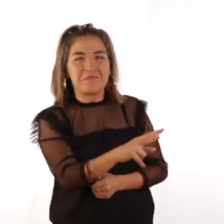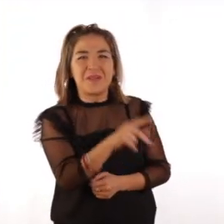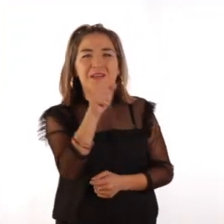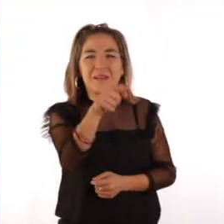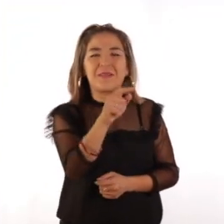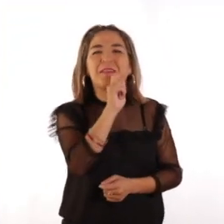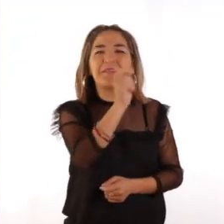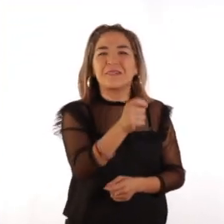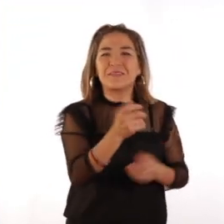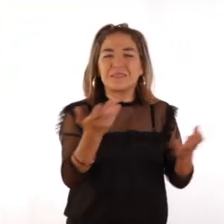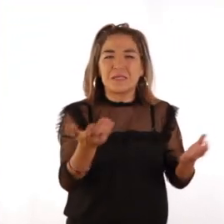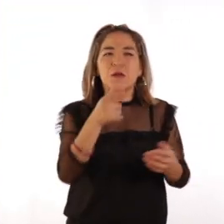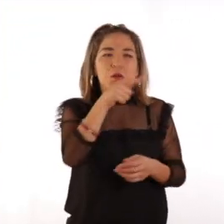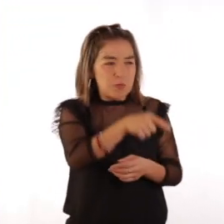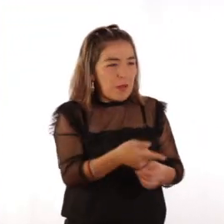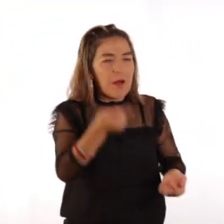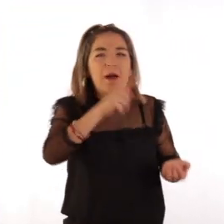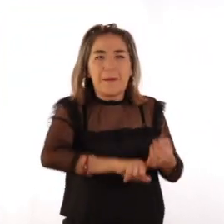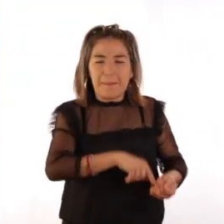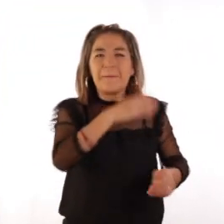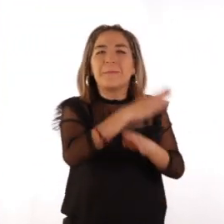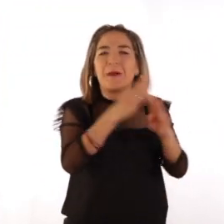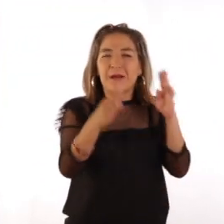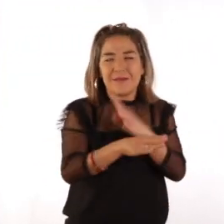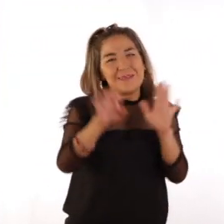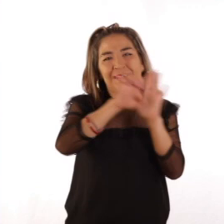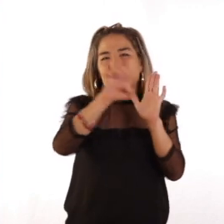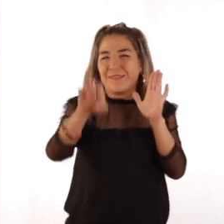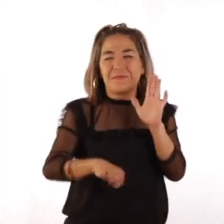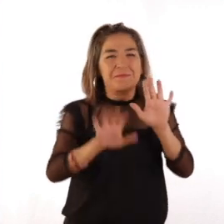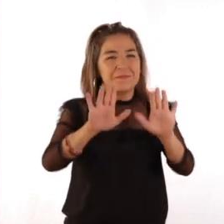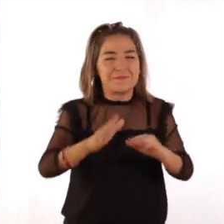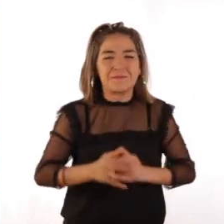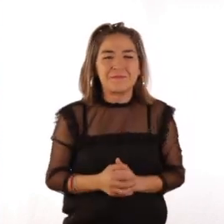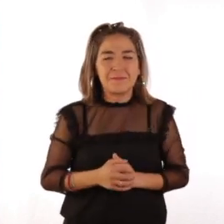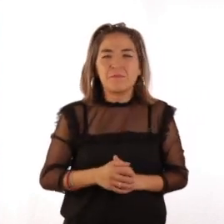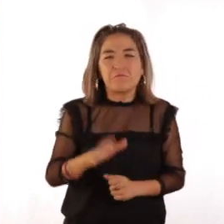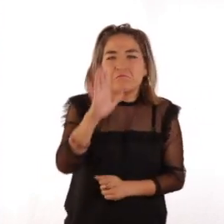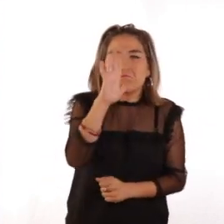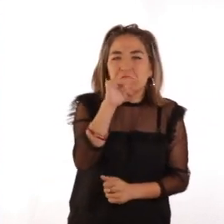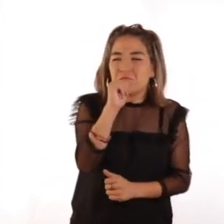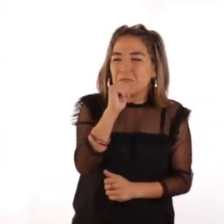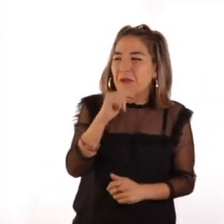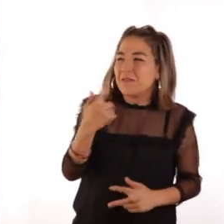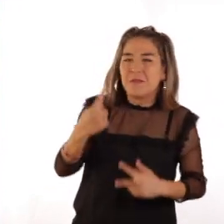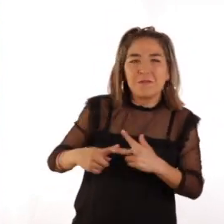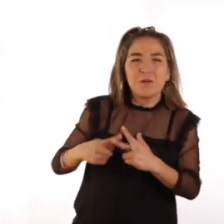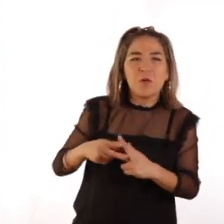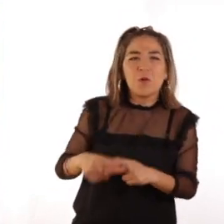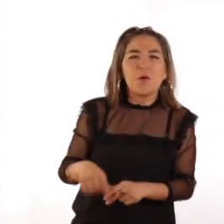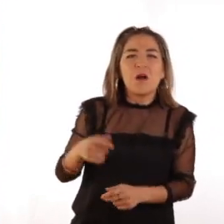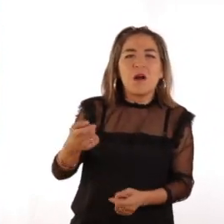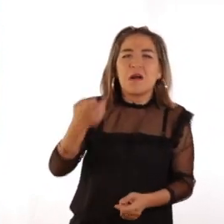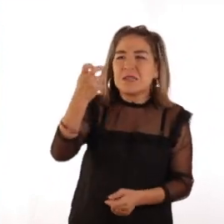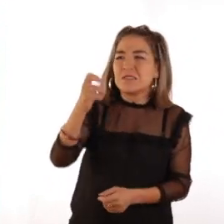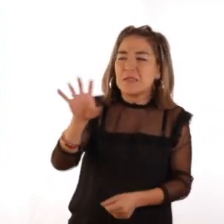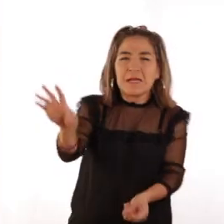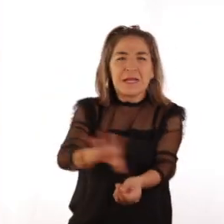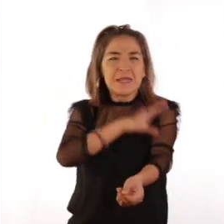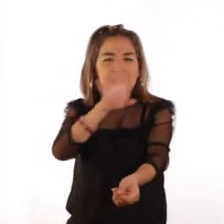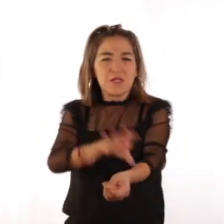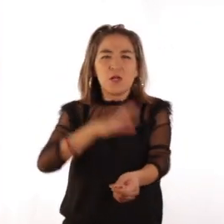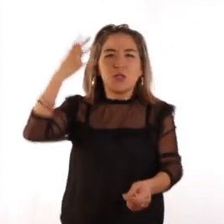intangibles, aunque son materiales también. Por ejemplo, no podemos calcular cuánta